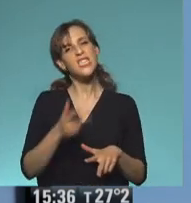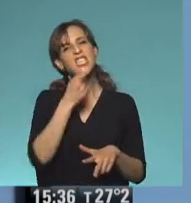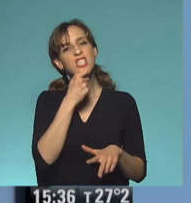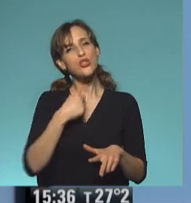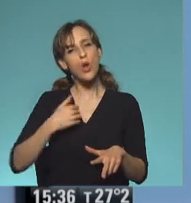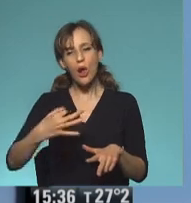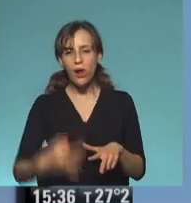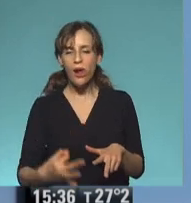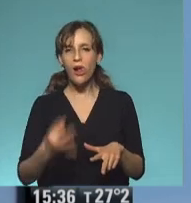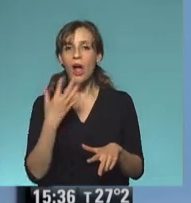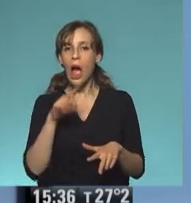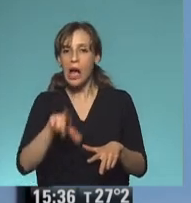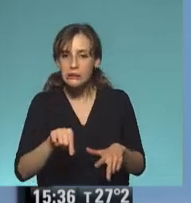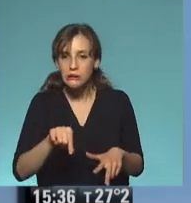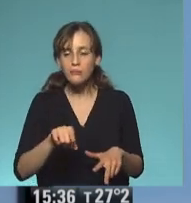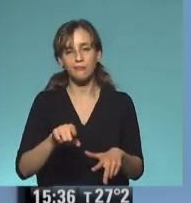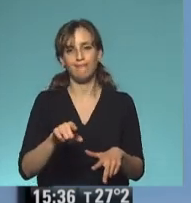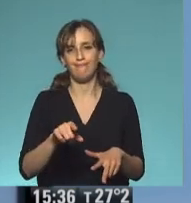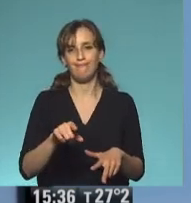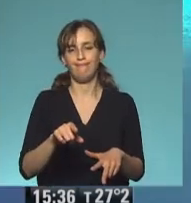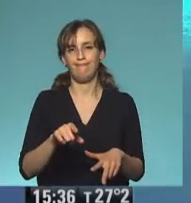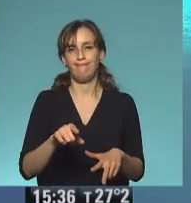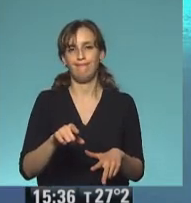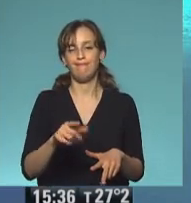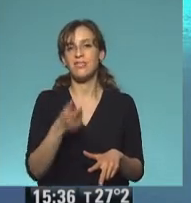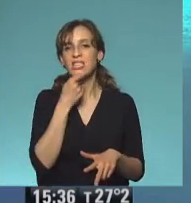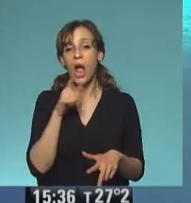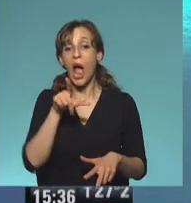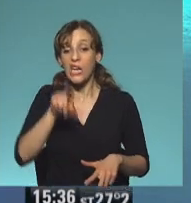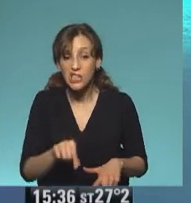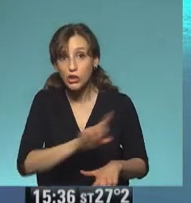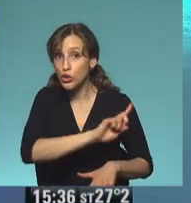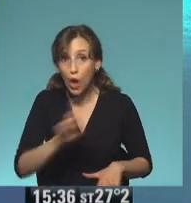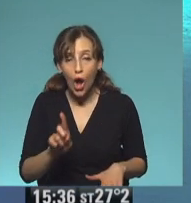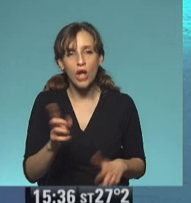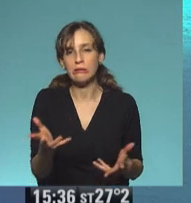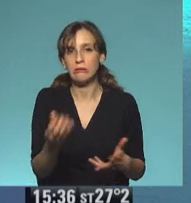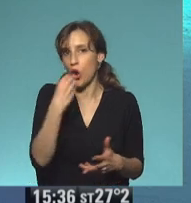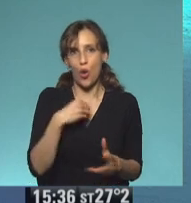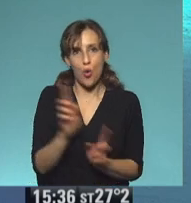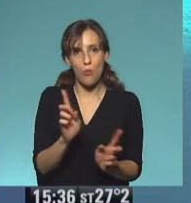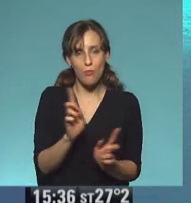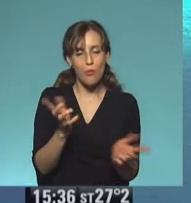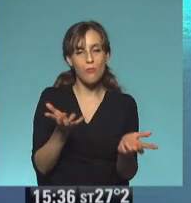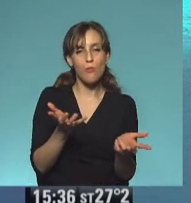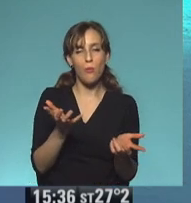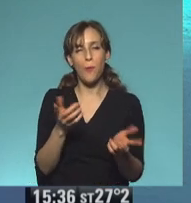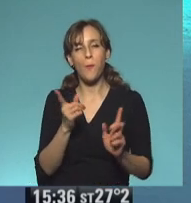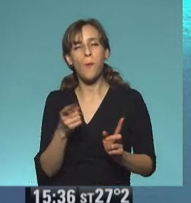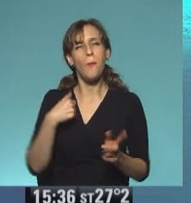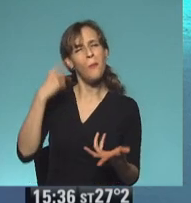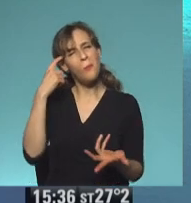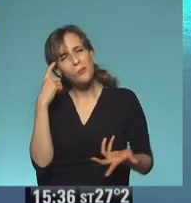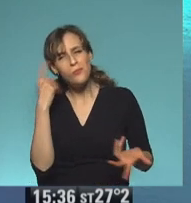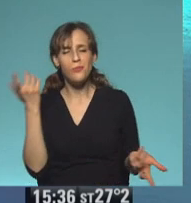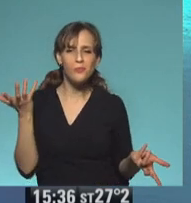pico, si no pico pierdo mi grano, pico o no pico. Y ahí se quedó la polla plantada,